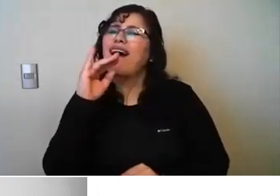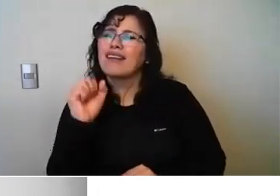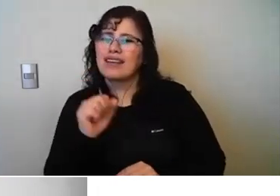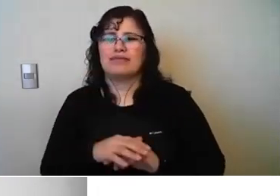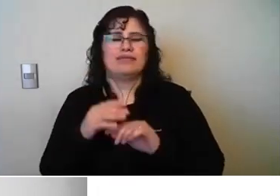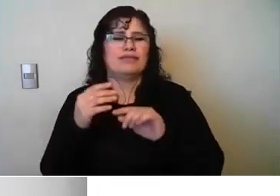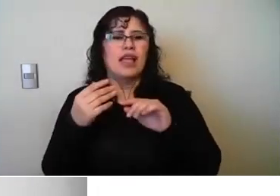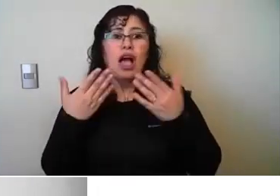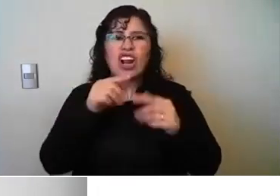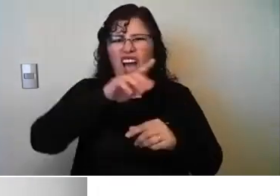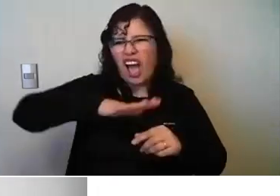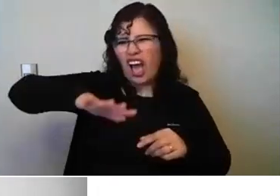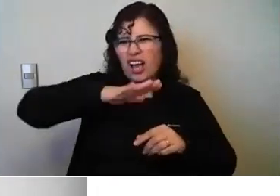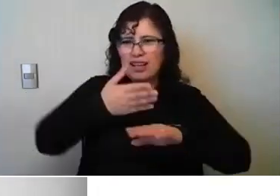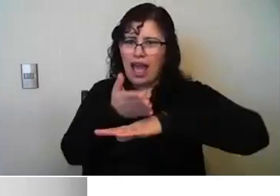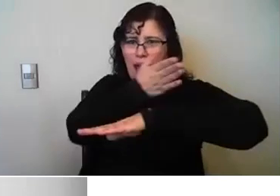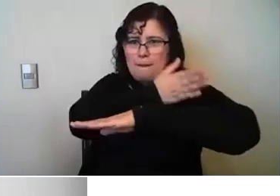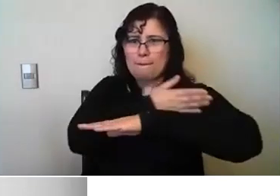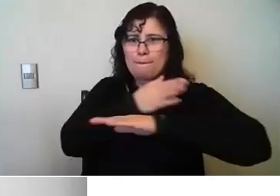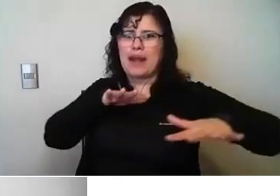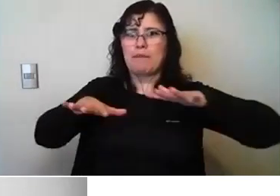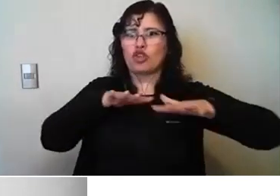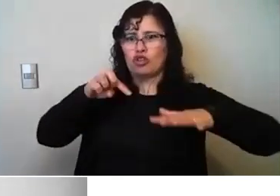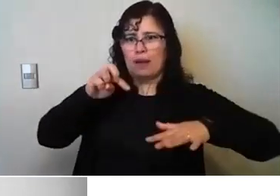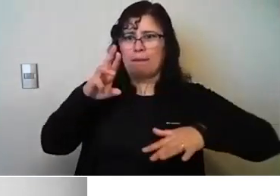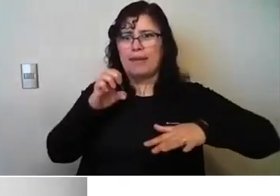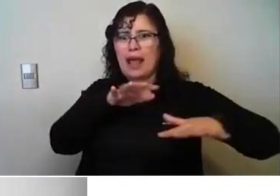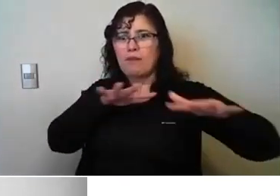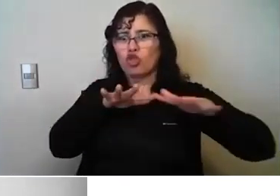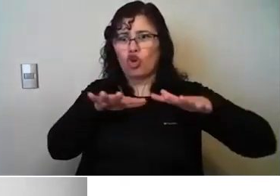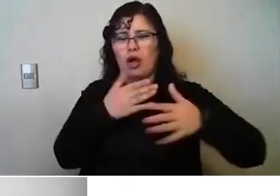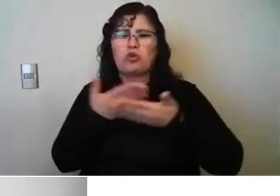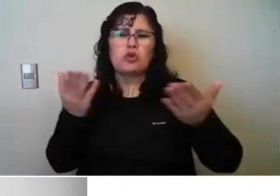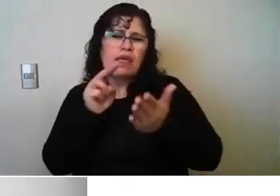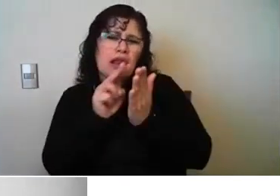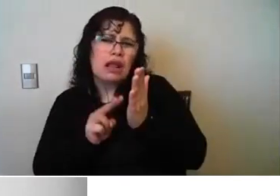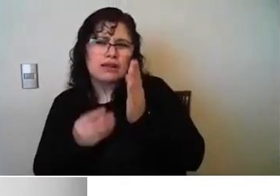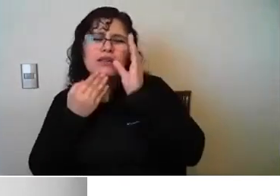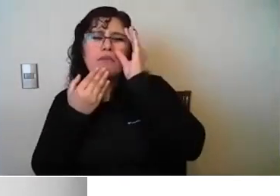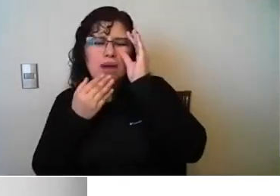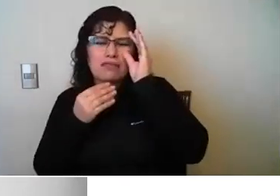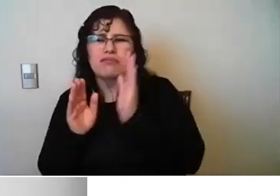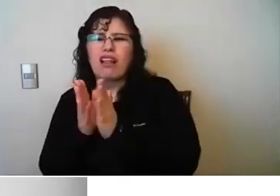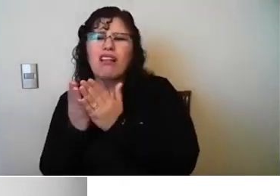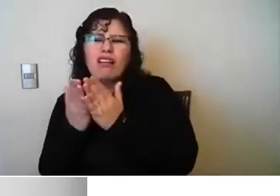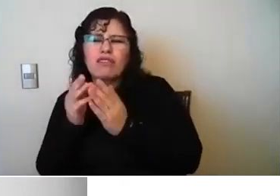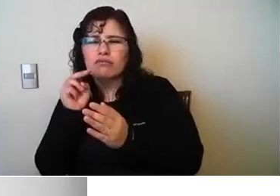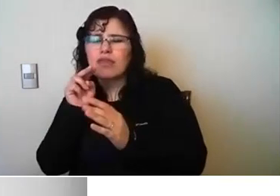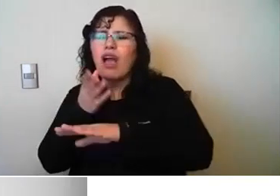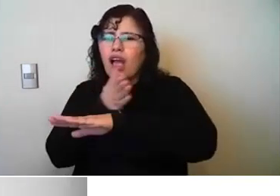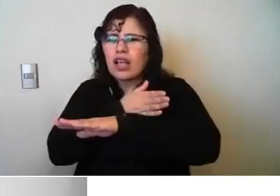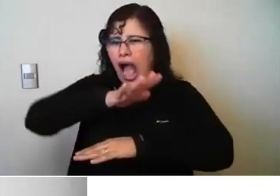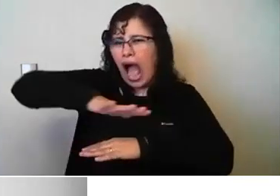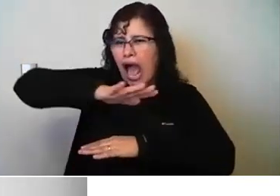conoce como área premotora. Entonces van a escuchar o van a leer por ahí en la literatura áreas premotora,